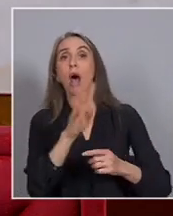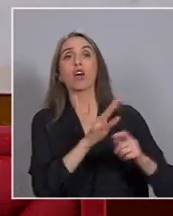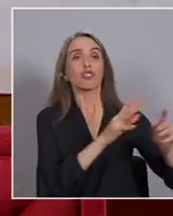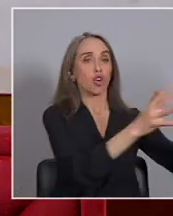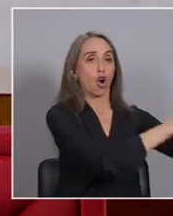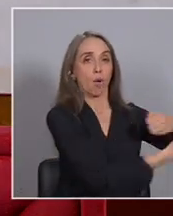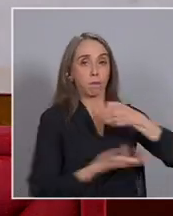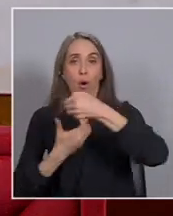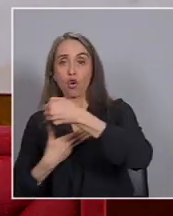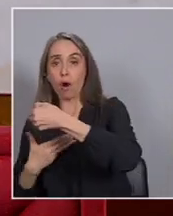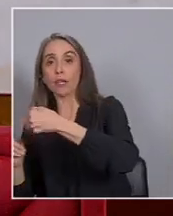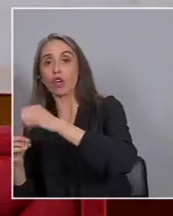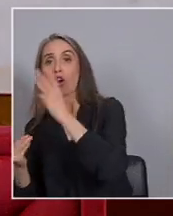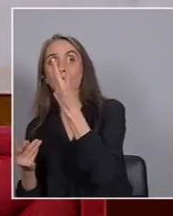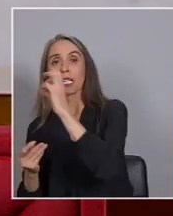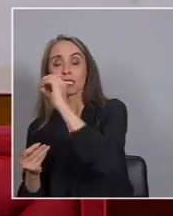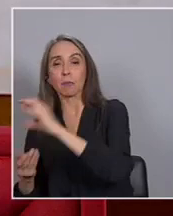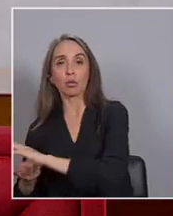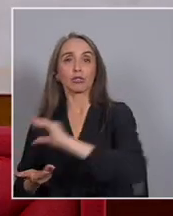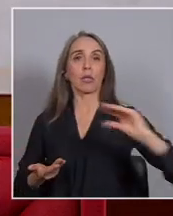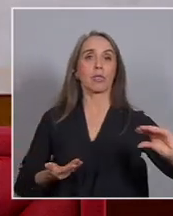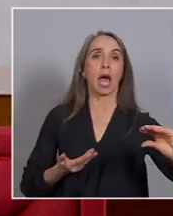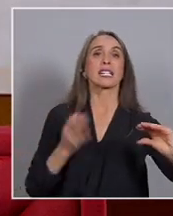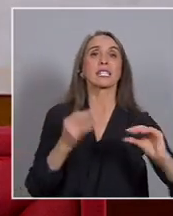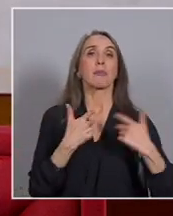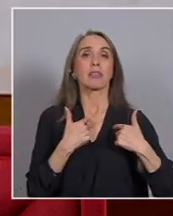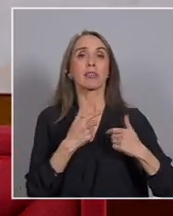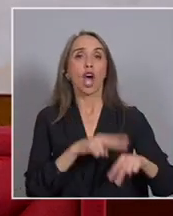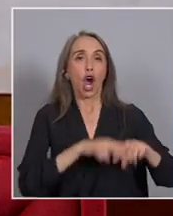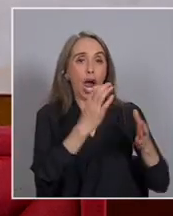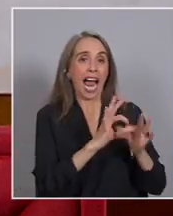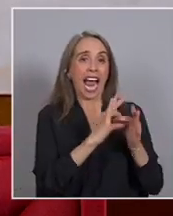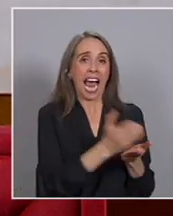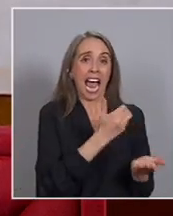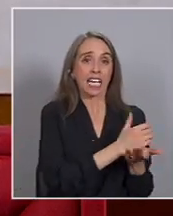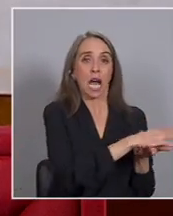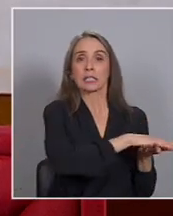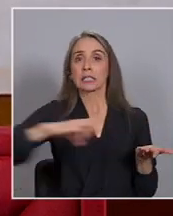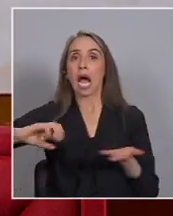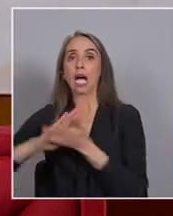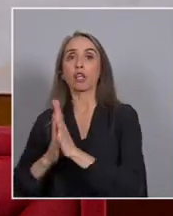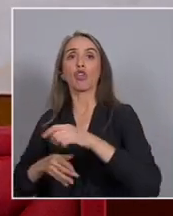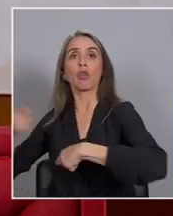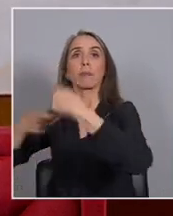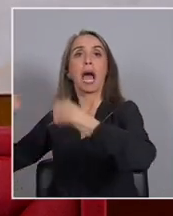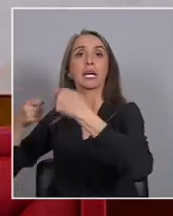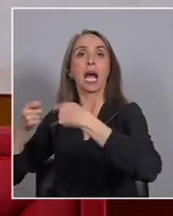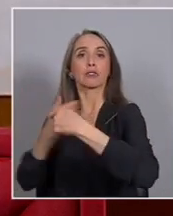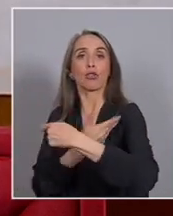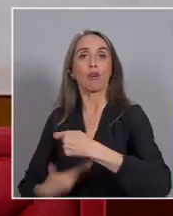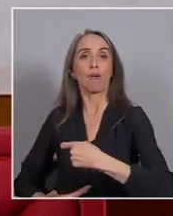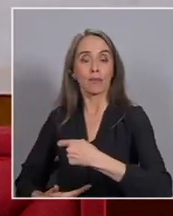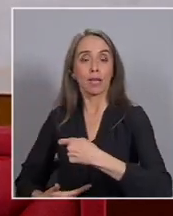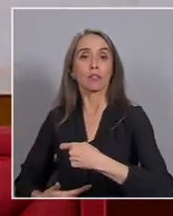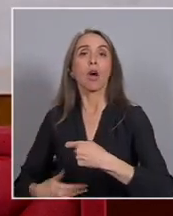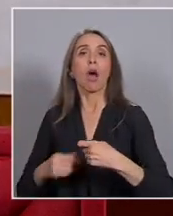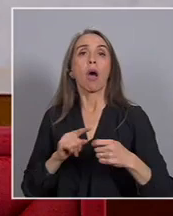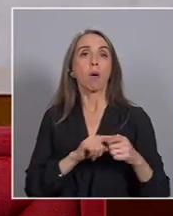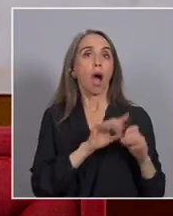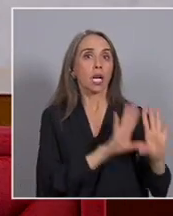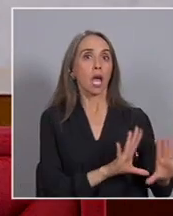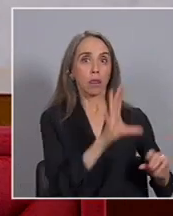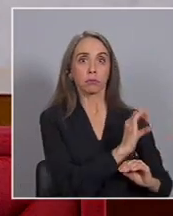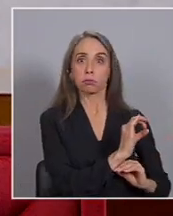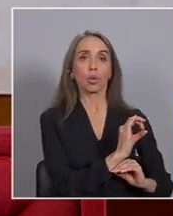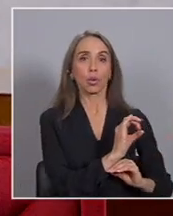siempre la tentación es sacar todos los recursos de Codelco, extrujarlos al máximo para el gasto corriente. Y nosotros dijimos